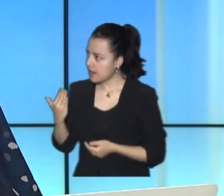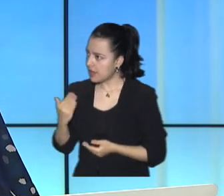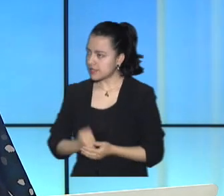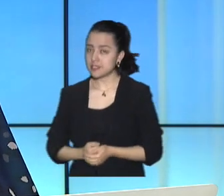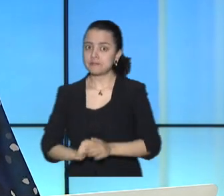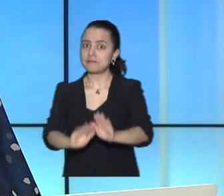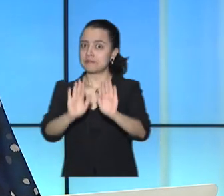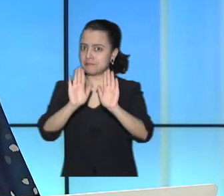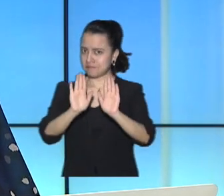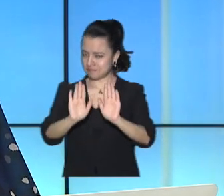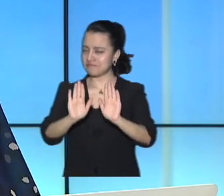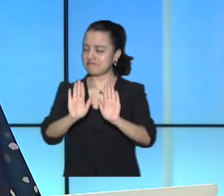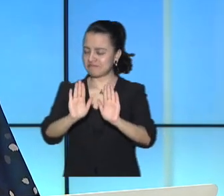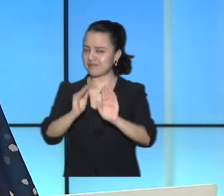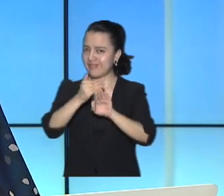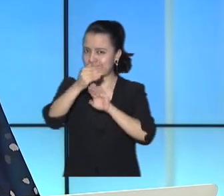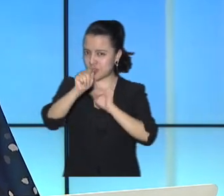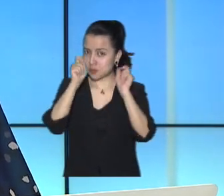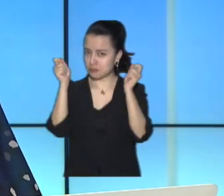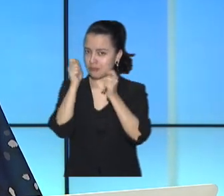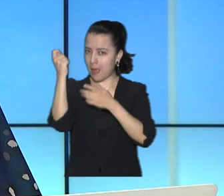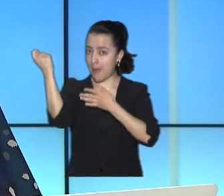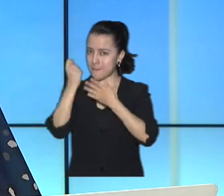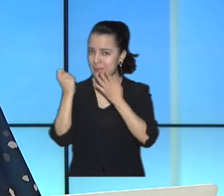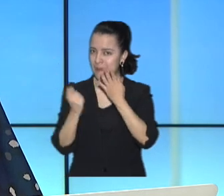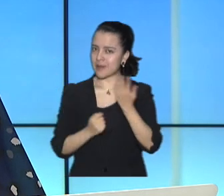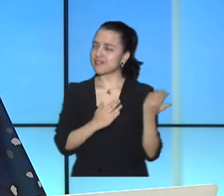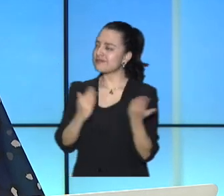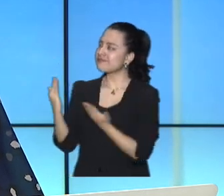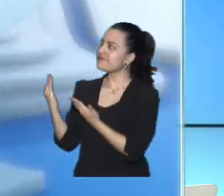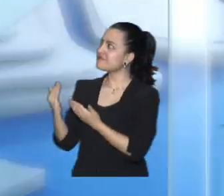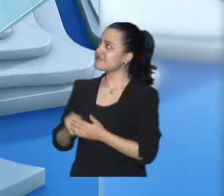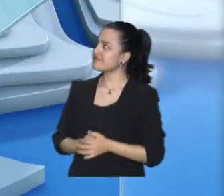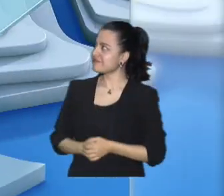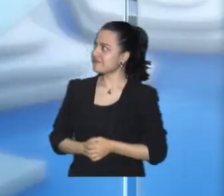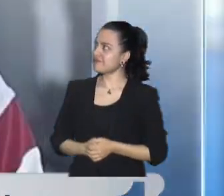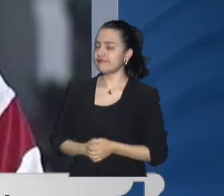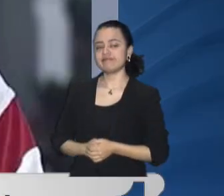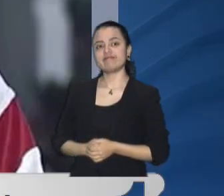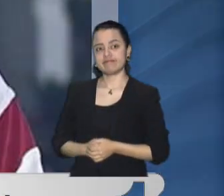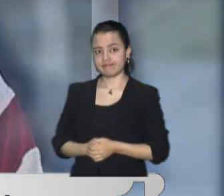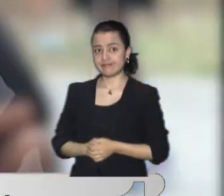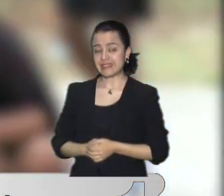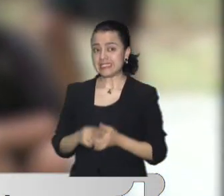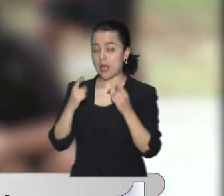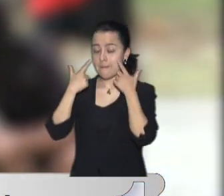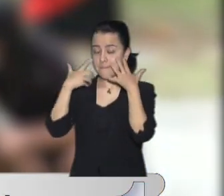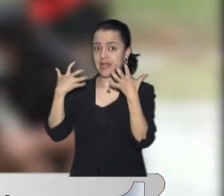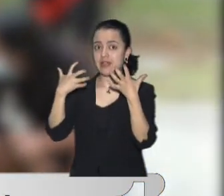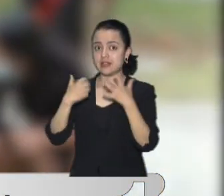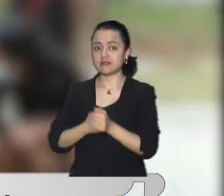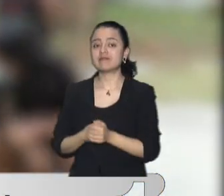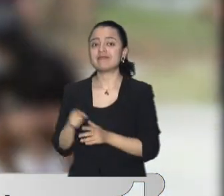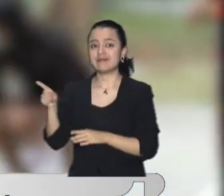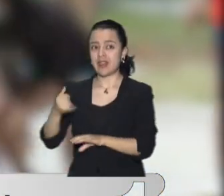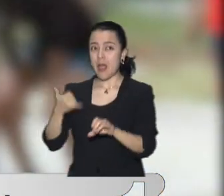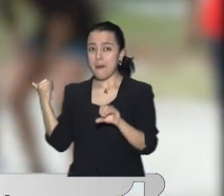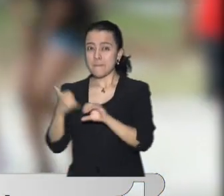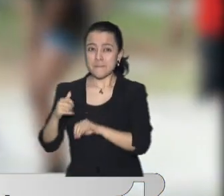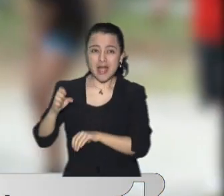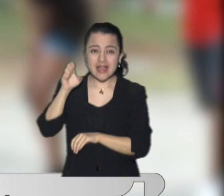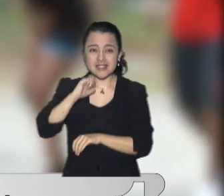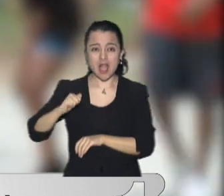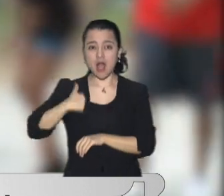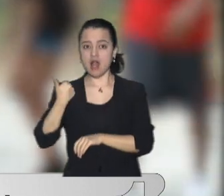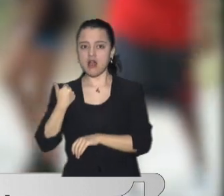vamos a hacer una pequeña pausa, pero cuando regresemos a Noticentro 1, CMI. Por escándalo sexual renuncia presidente de la Liga